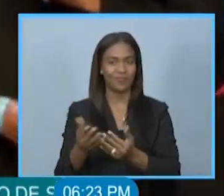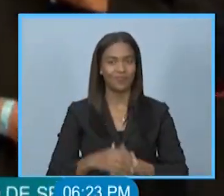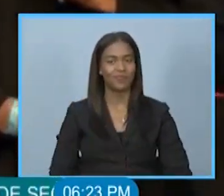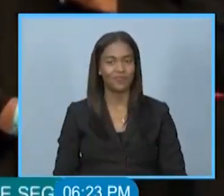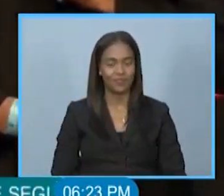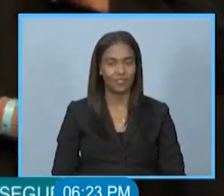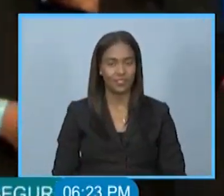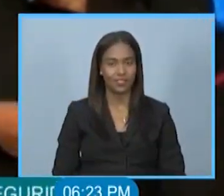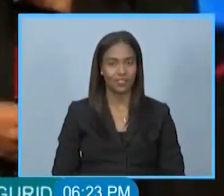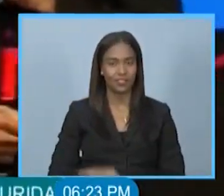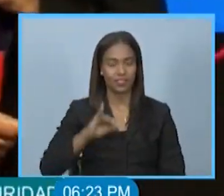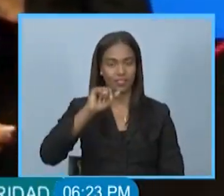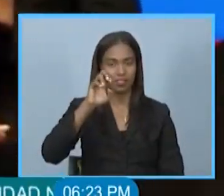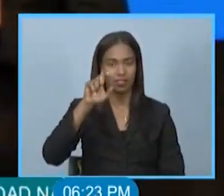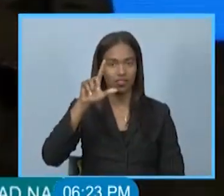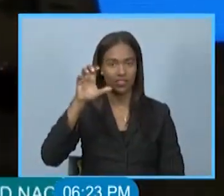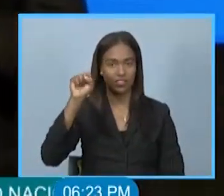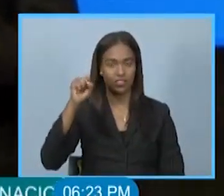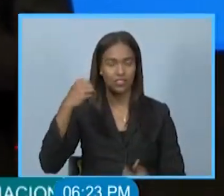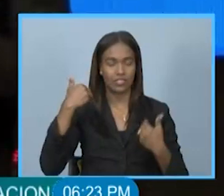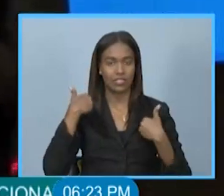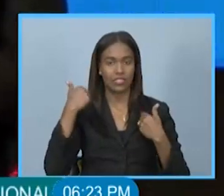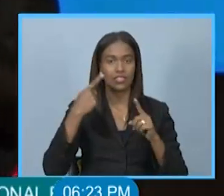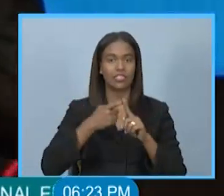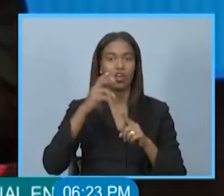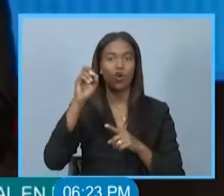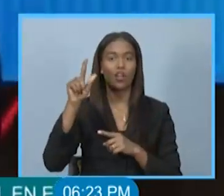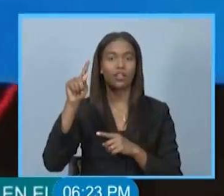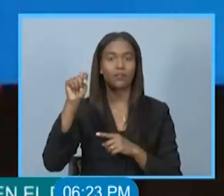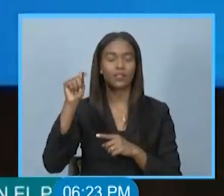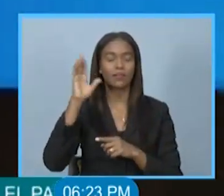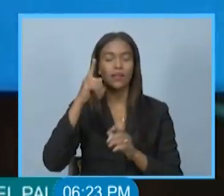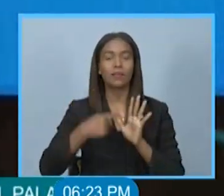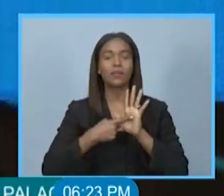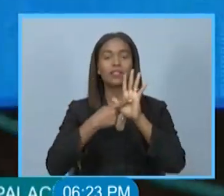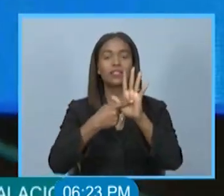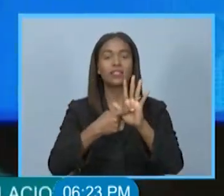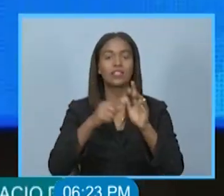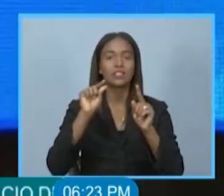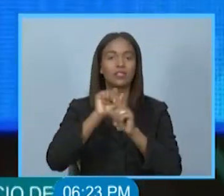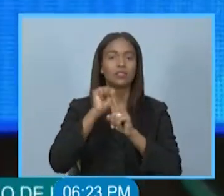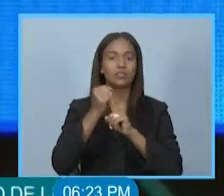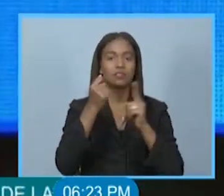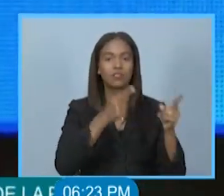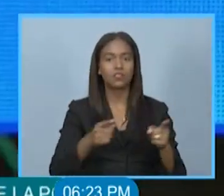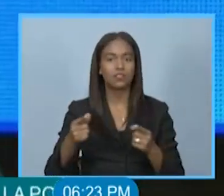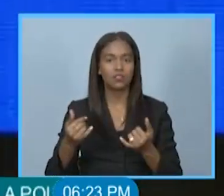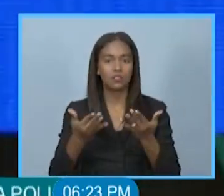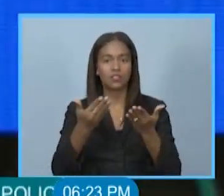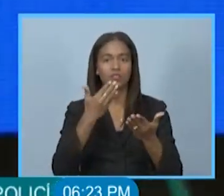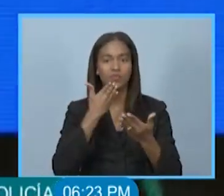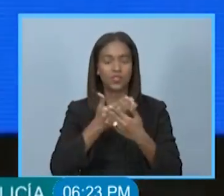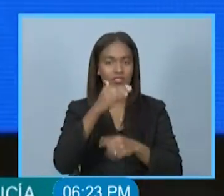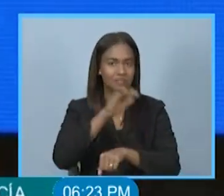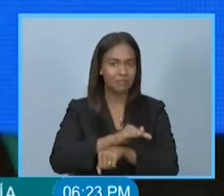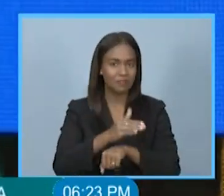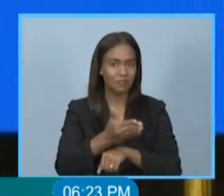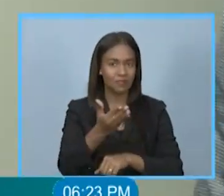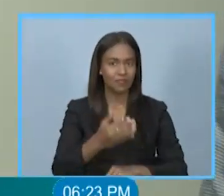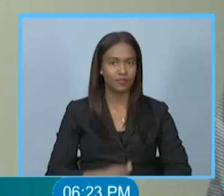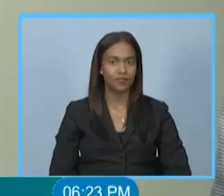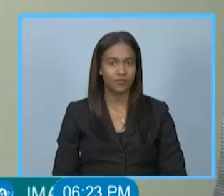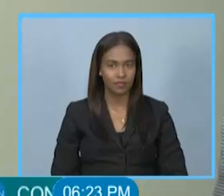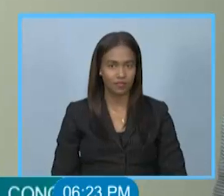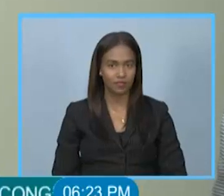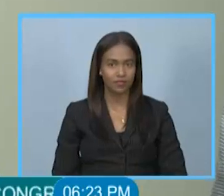Jean Carlos Acevedo se encuentra en onamet y nos presenta en el estado del tiempo Buenas tardes Jean Carlos